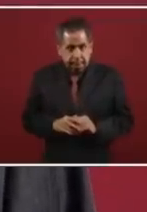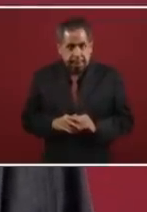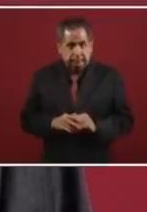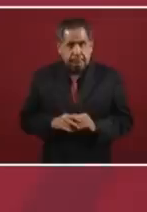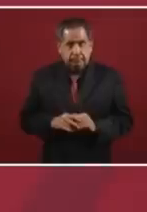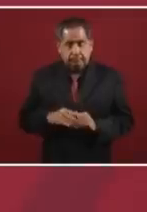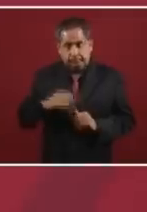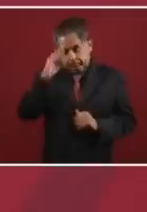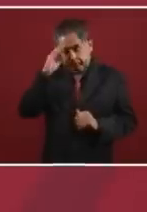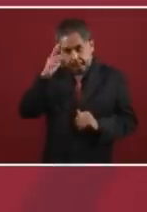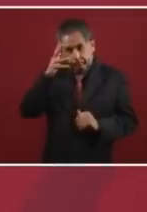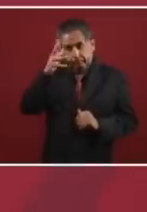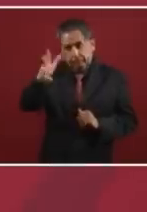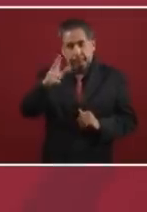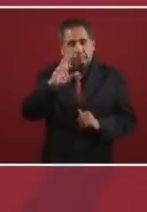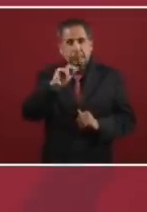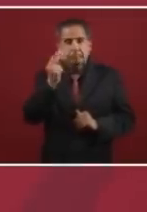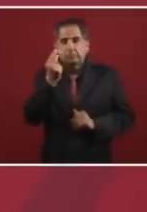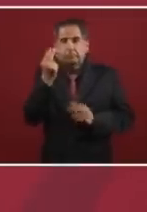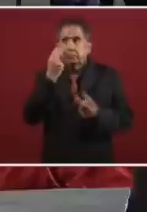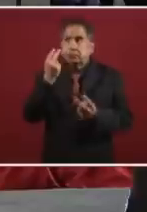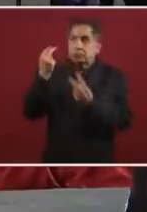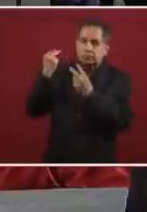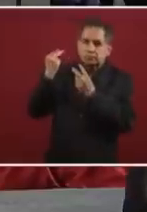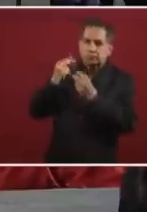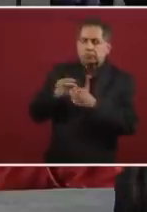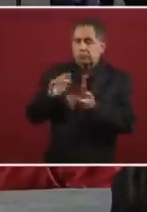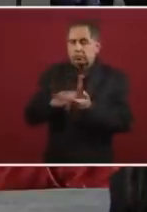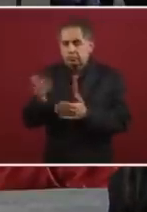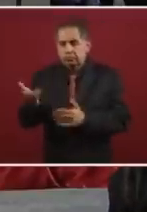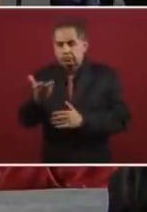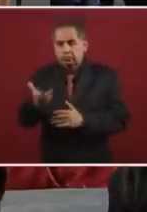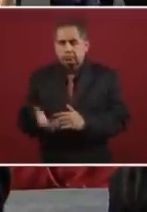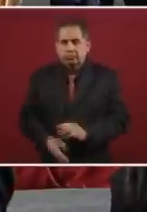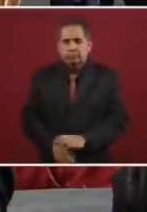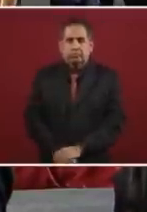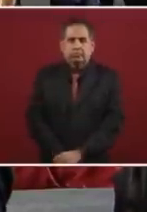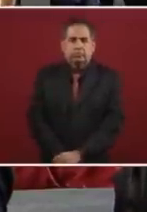pensar hacia adelante le agradezco mucho